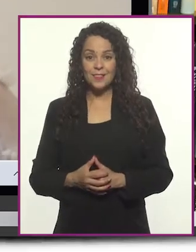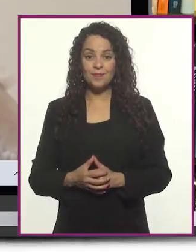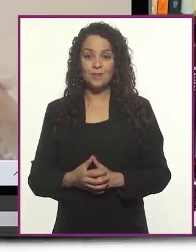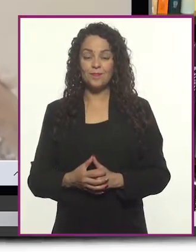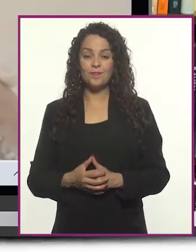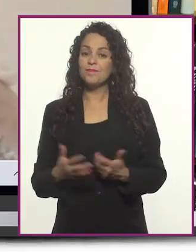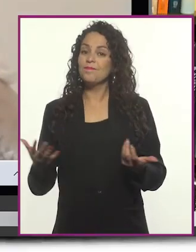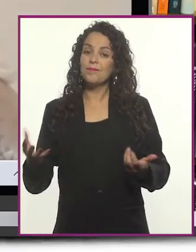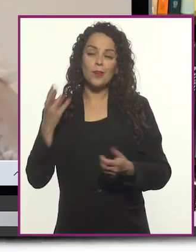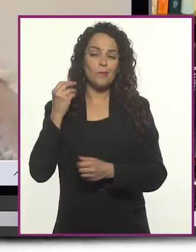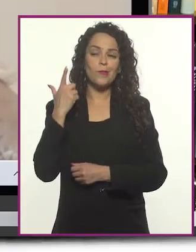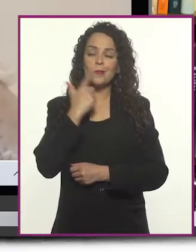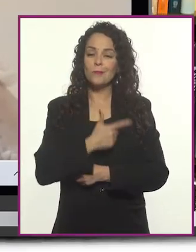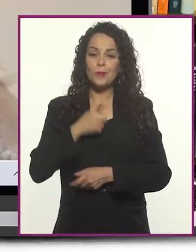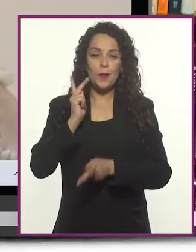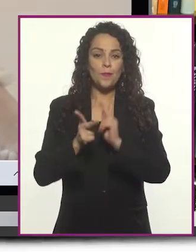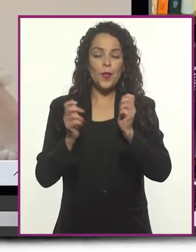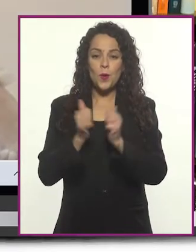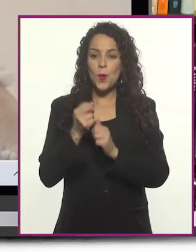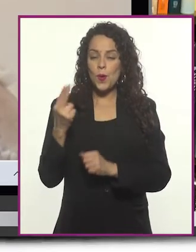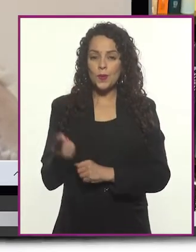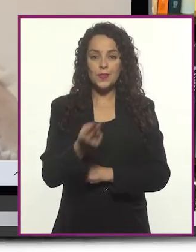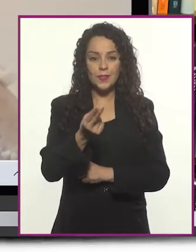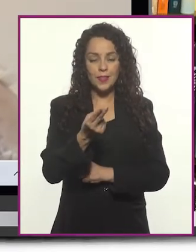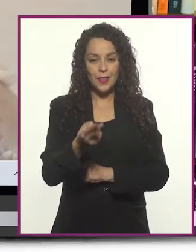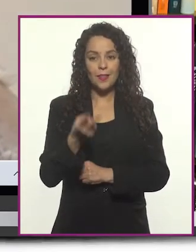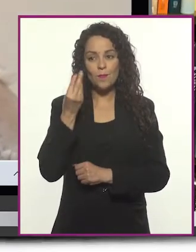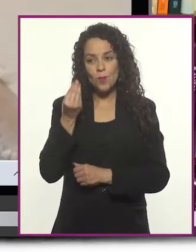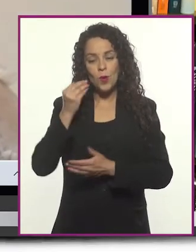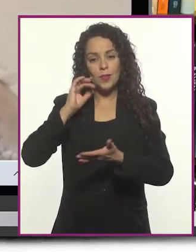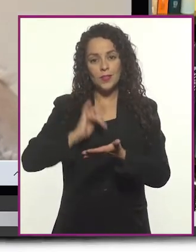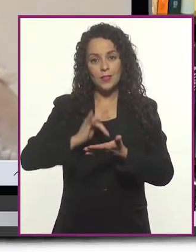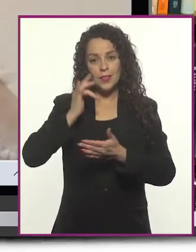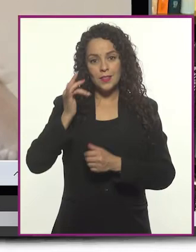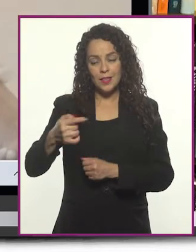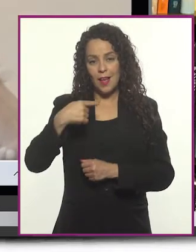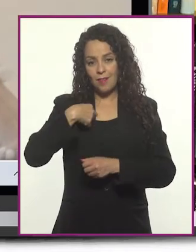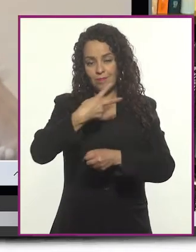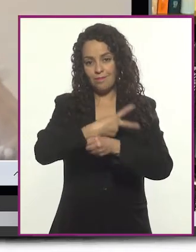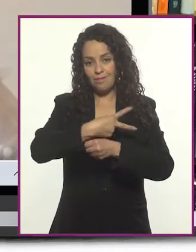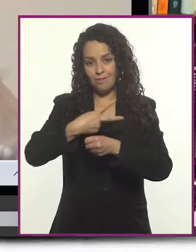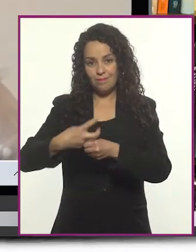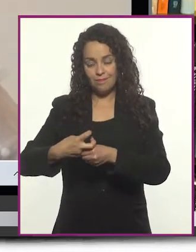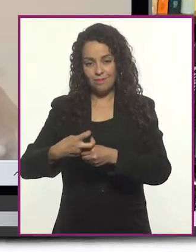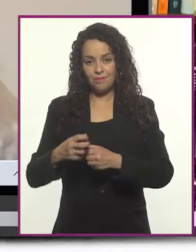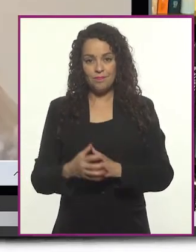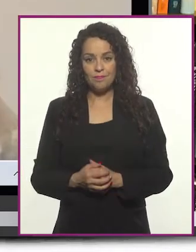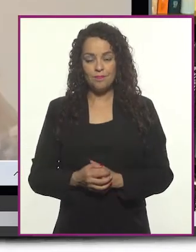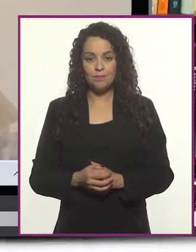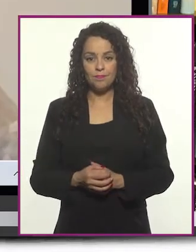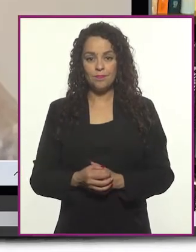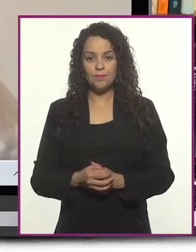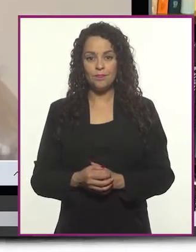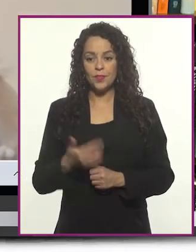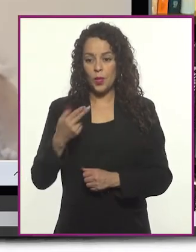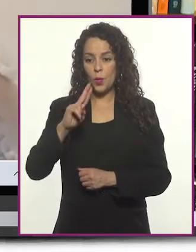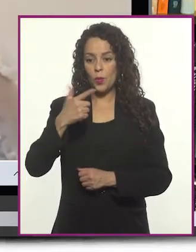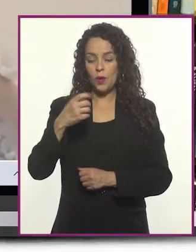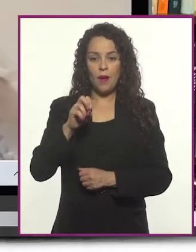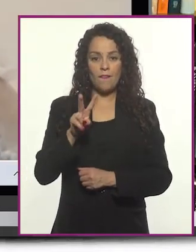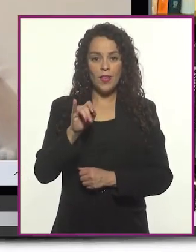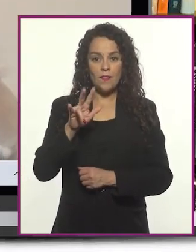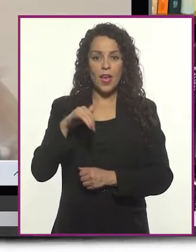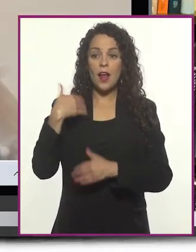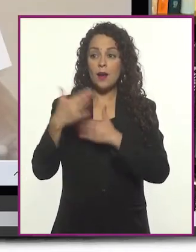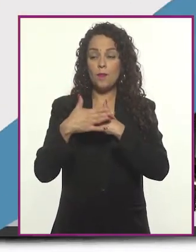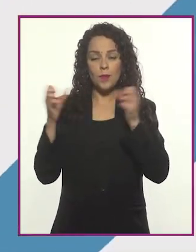Bueno, pues ha sido un gusto platicar con ustedes. Muchísimas gracias por invitarme, Hugo y Viviana, y